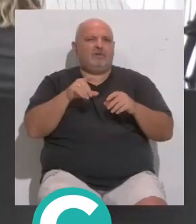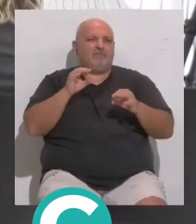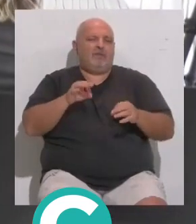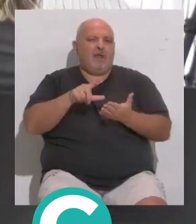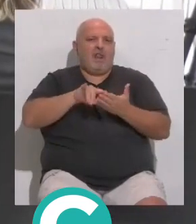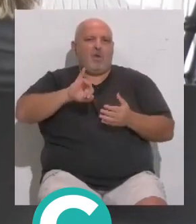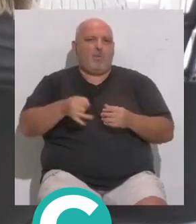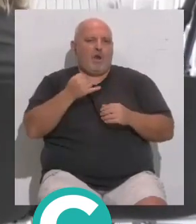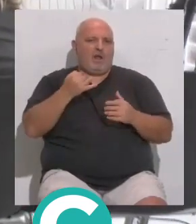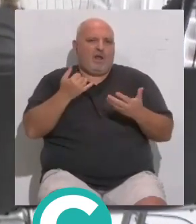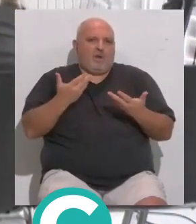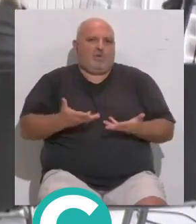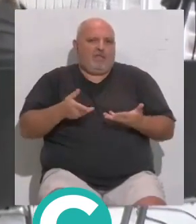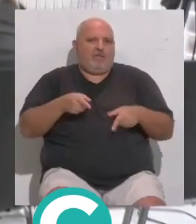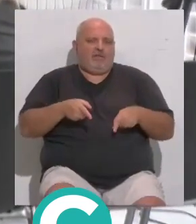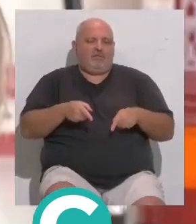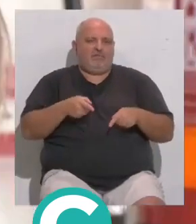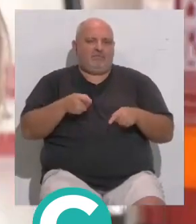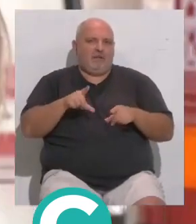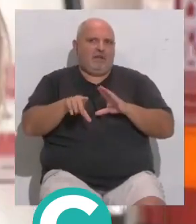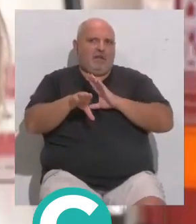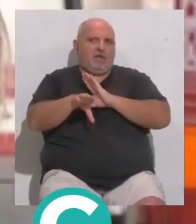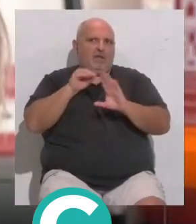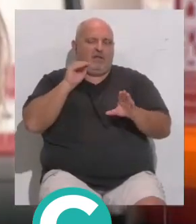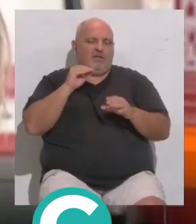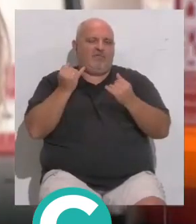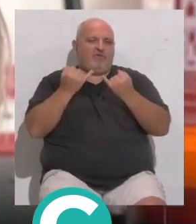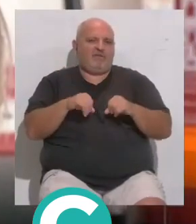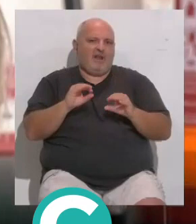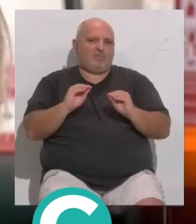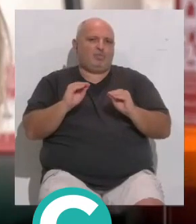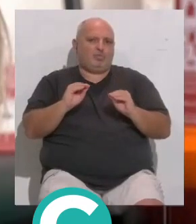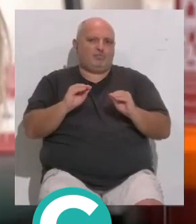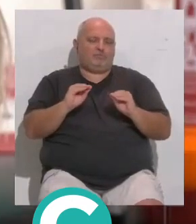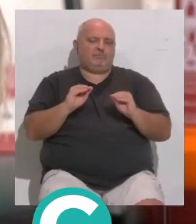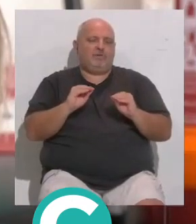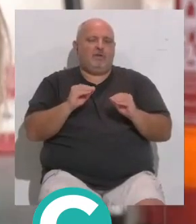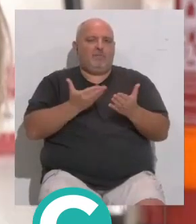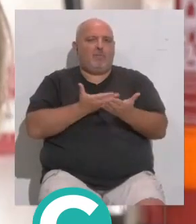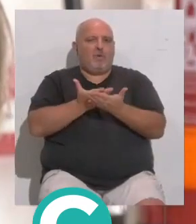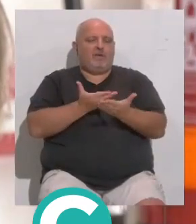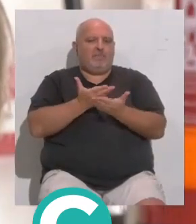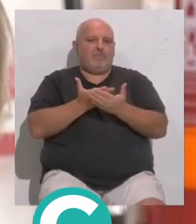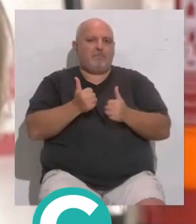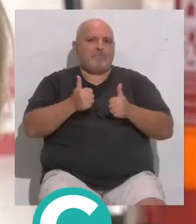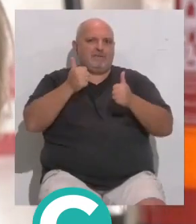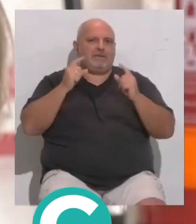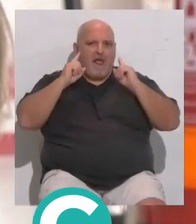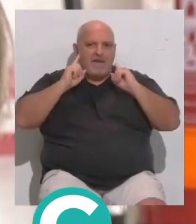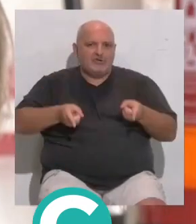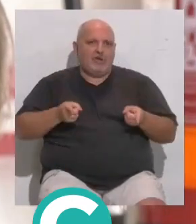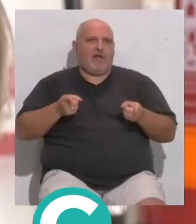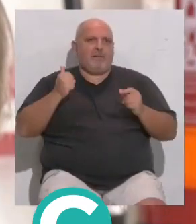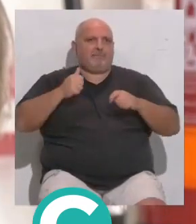lenguajes muy actualizados, que entendíamos que en el marco del festival es donde deben darse estas propuestas pues más arriesgadas,